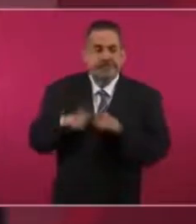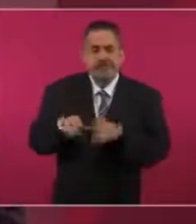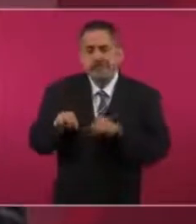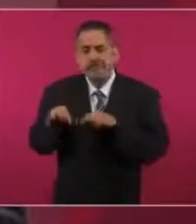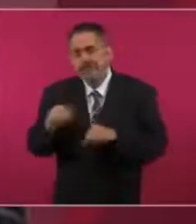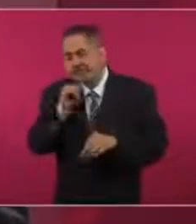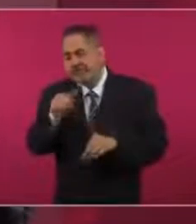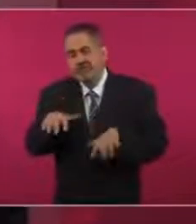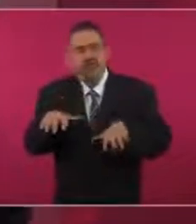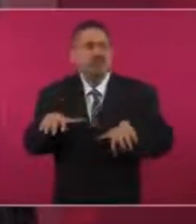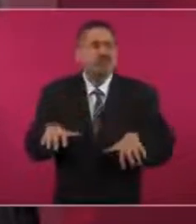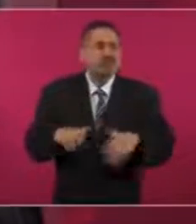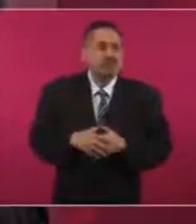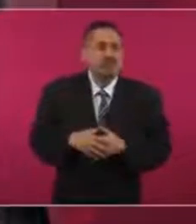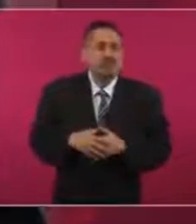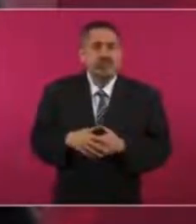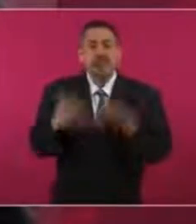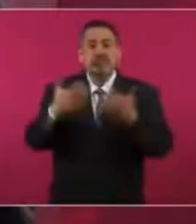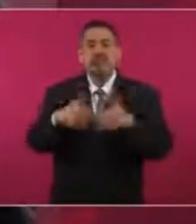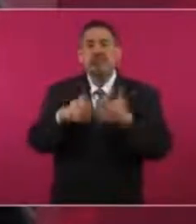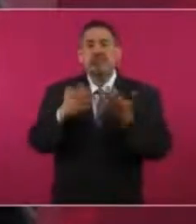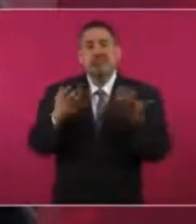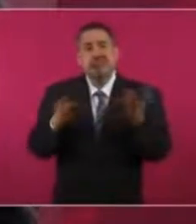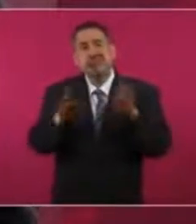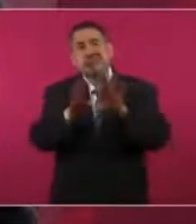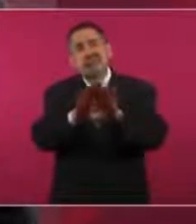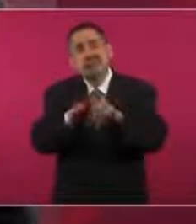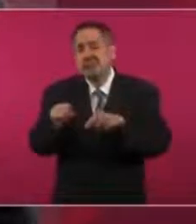trabajar porque estaba cerrada la refinería.